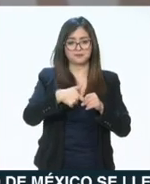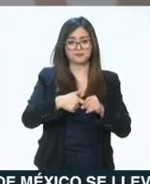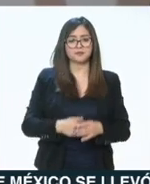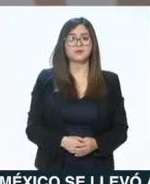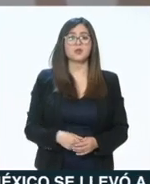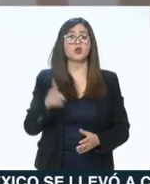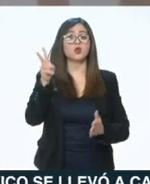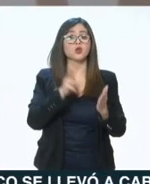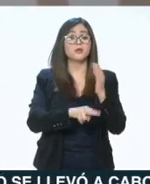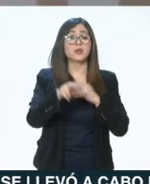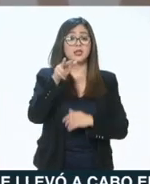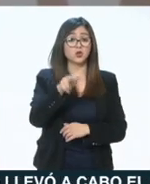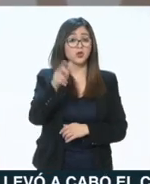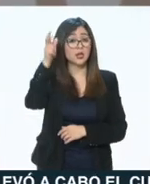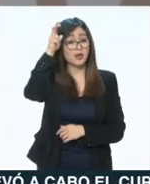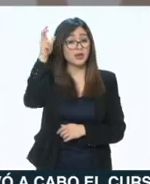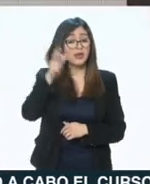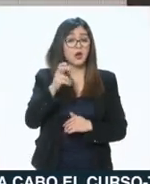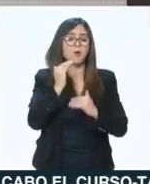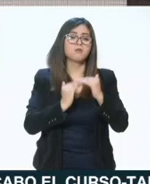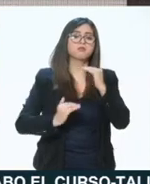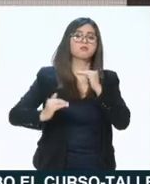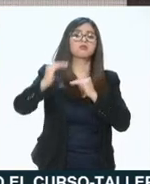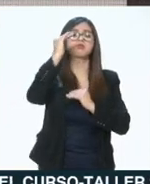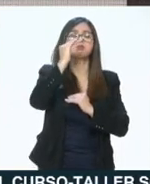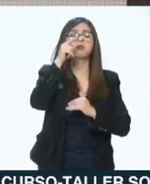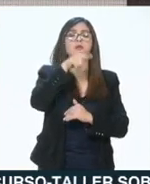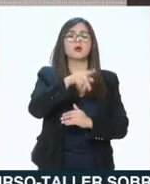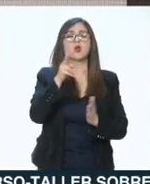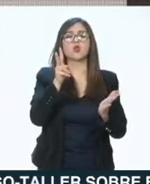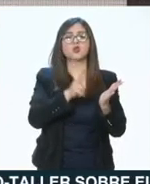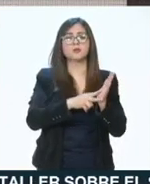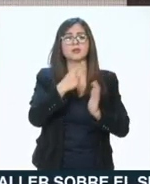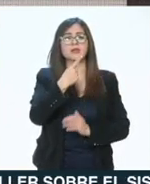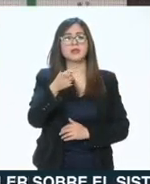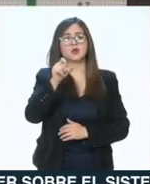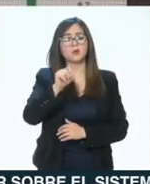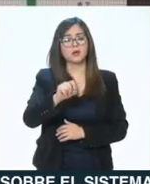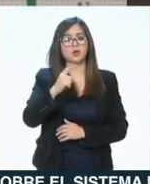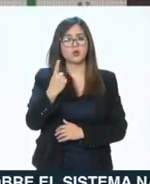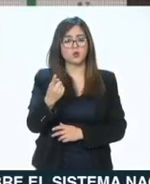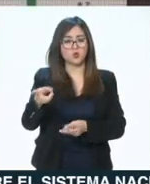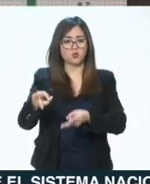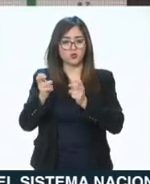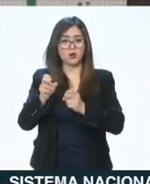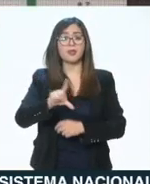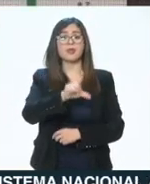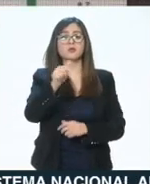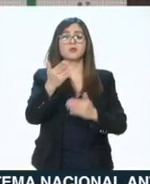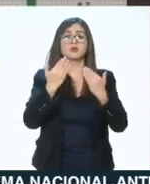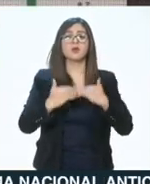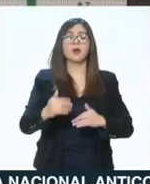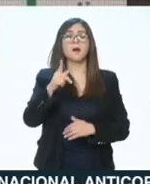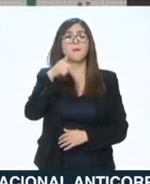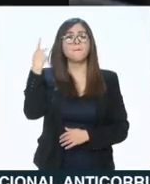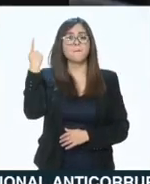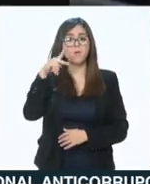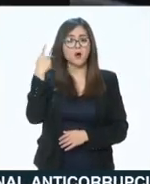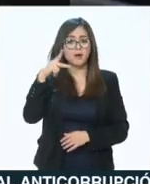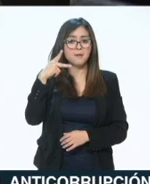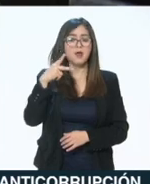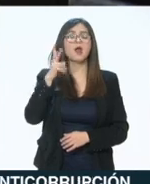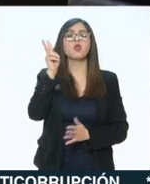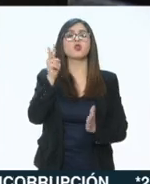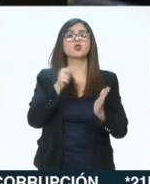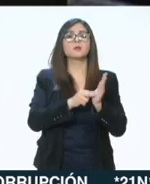primer lugar nacional en tomas clandestinas, registrando 2.121, mientras que Puebla se ubicó en el segundo sitio